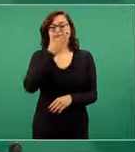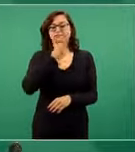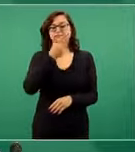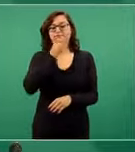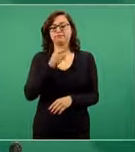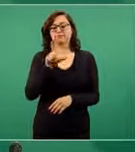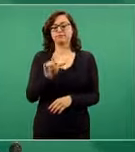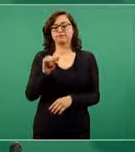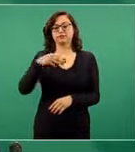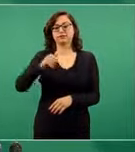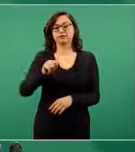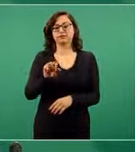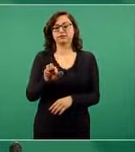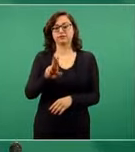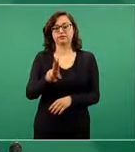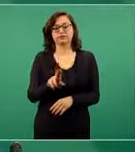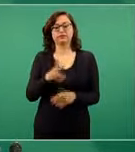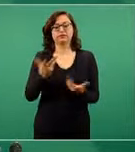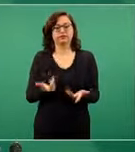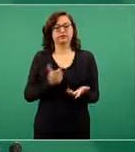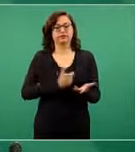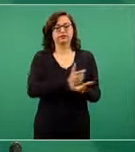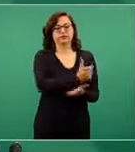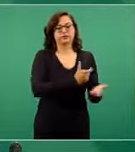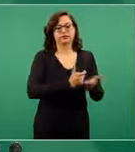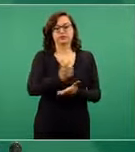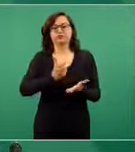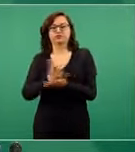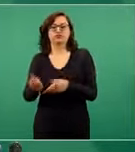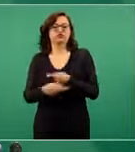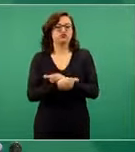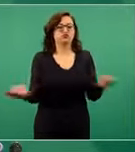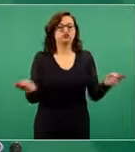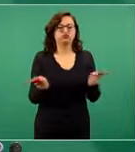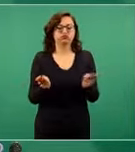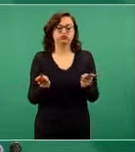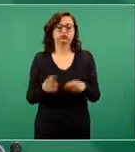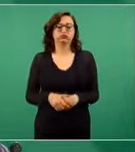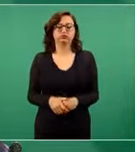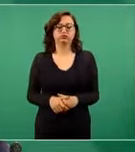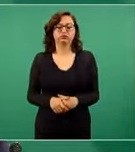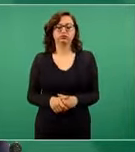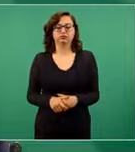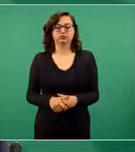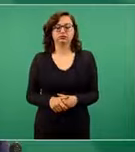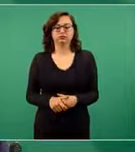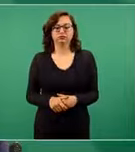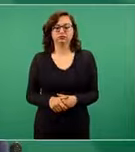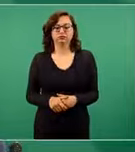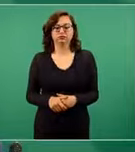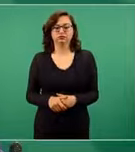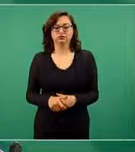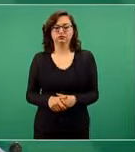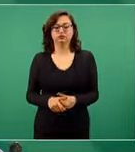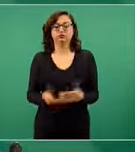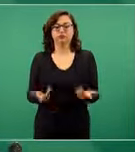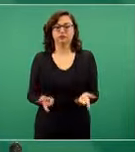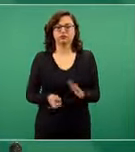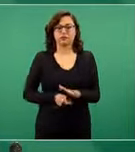era el encargado de repartir el maíz con gorgojo, era el que